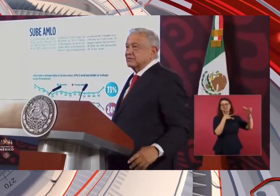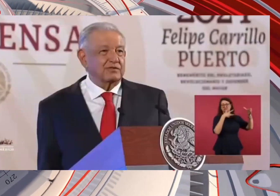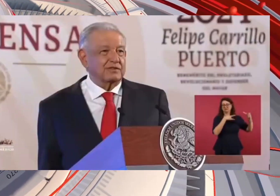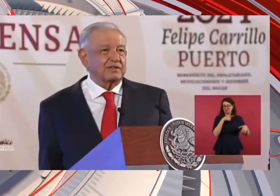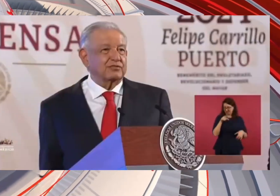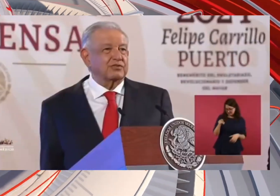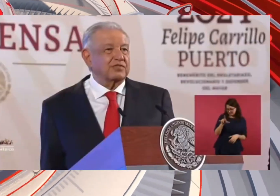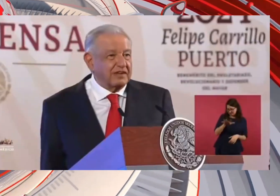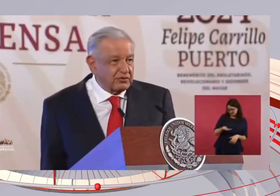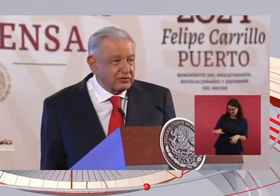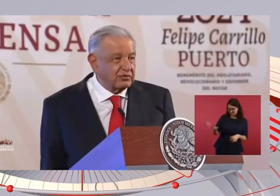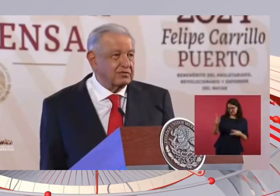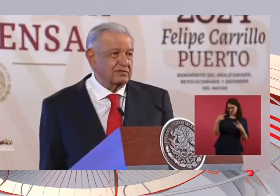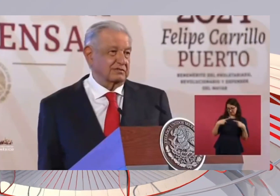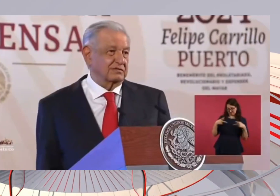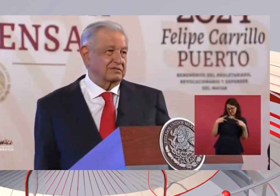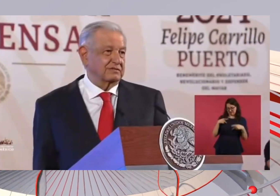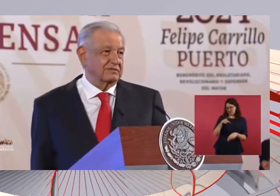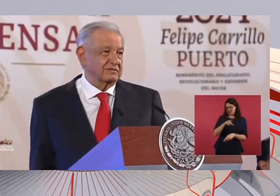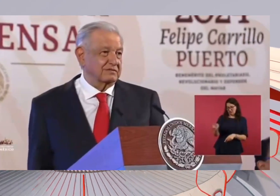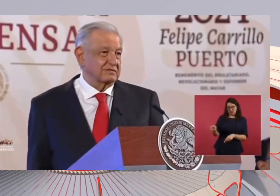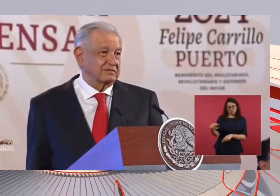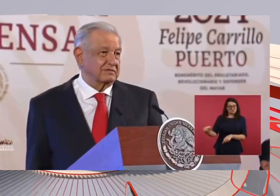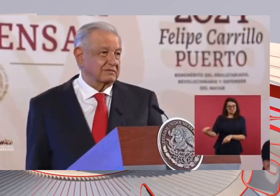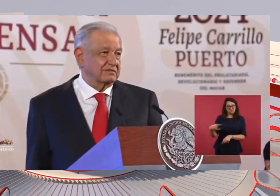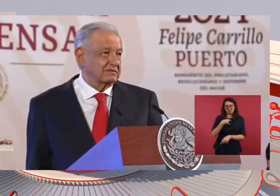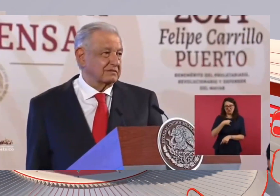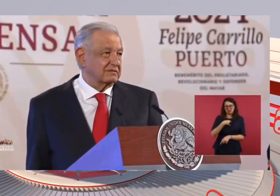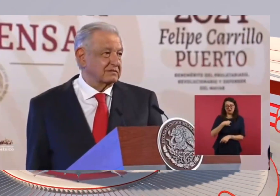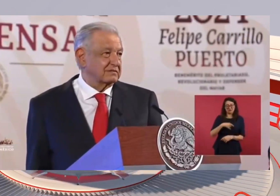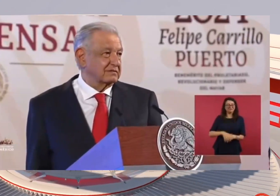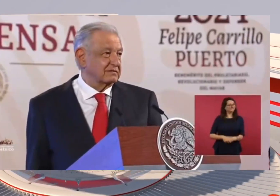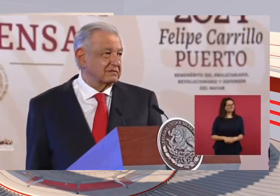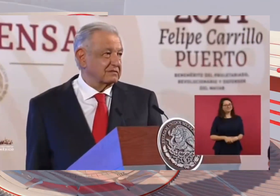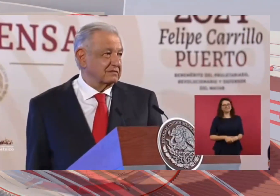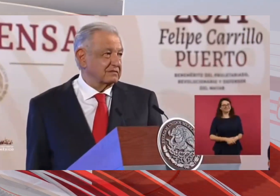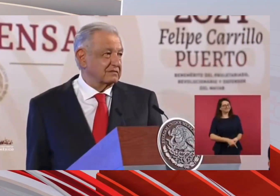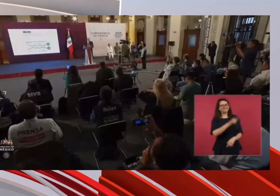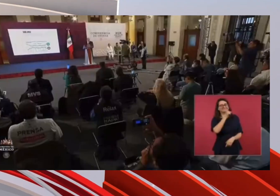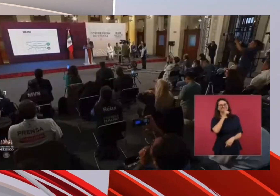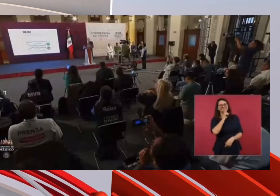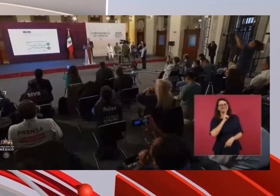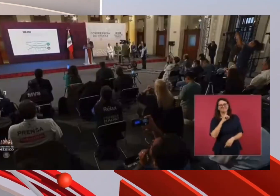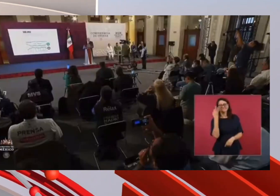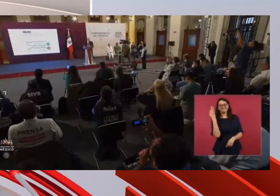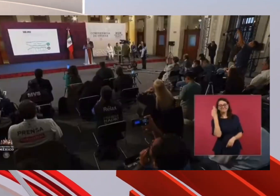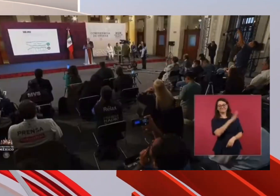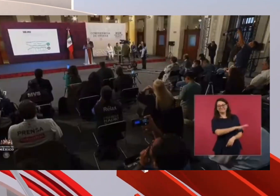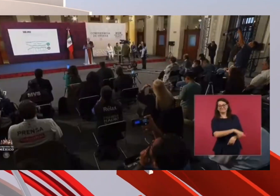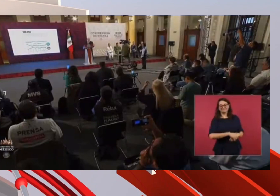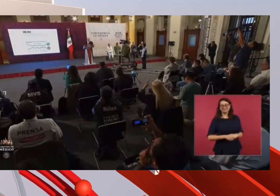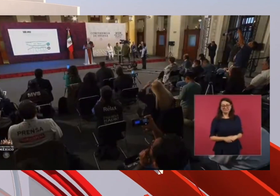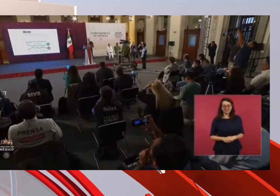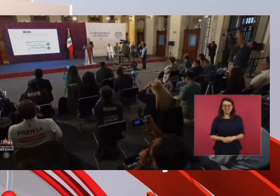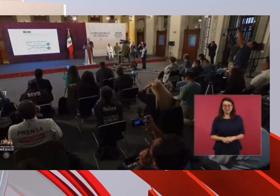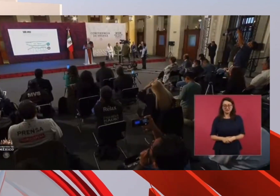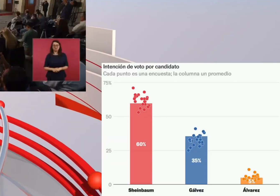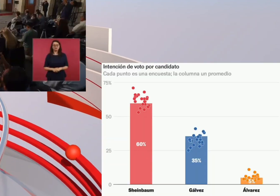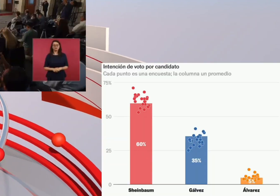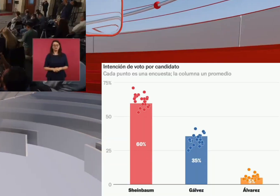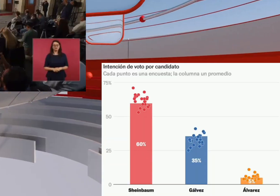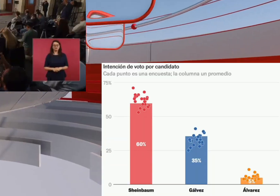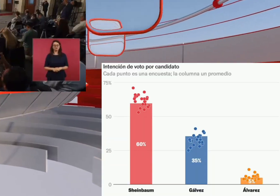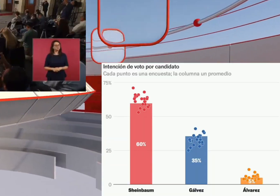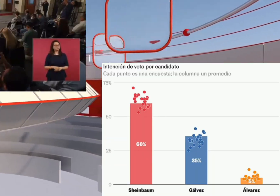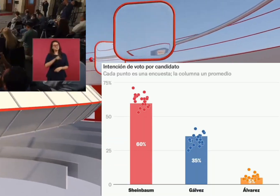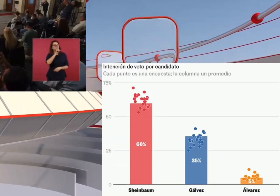Sheinbaum estaría subiendo aún más. Porque la encuesta seria que les pongo esta de que Xochitl Gálvez está a